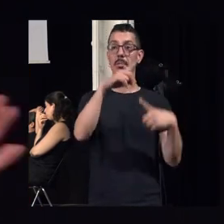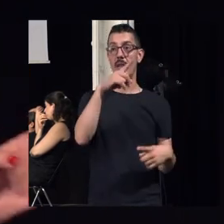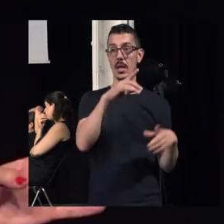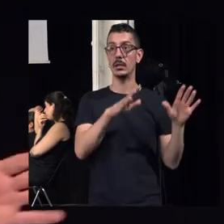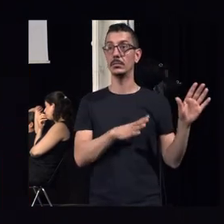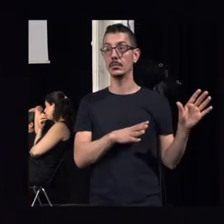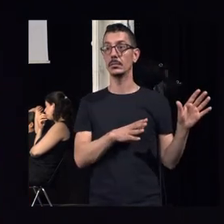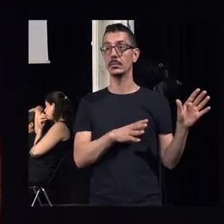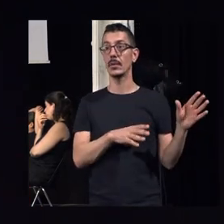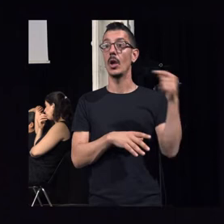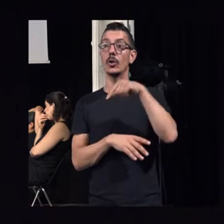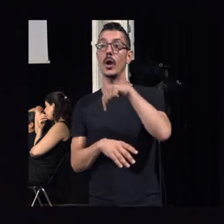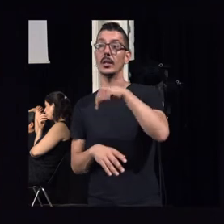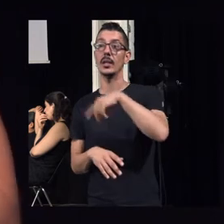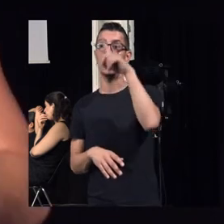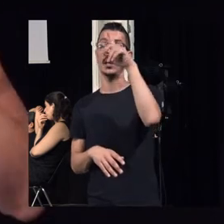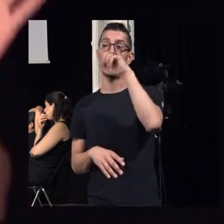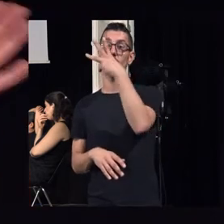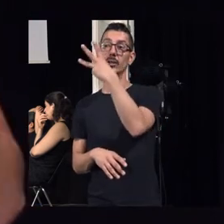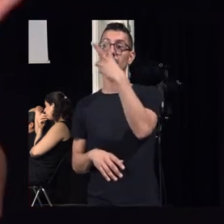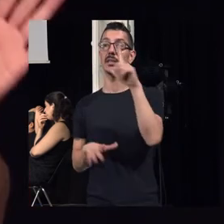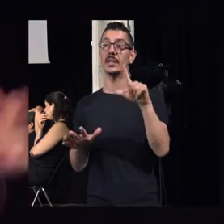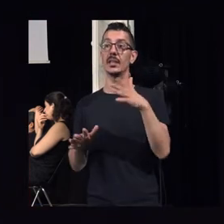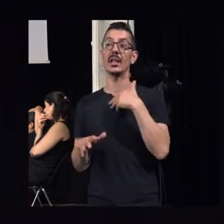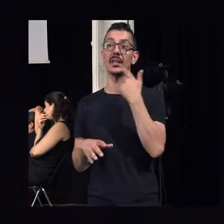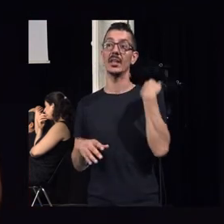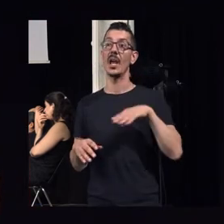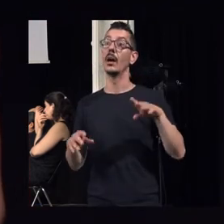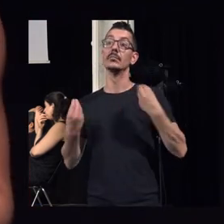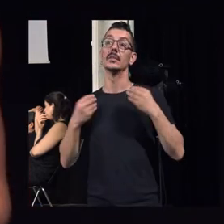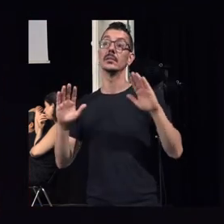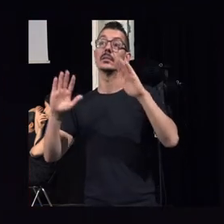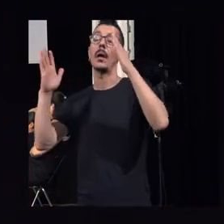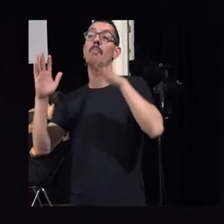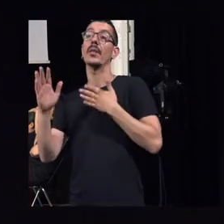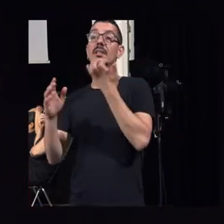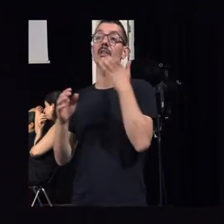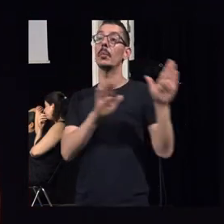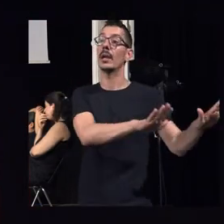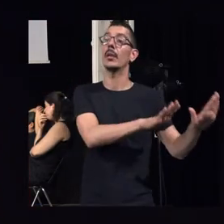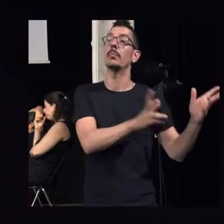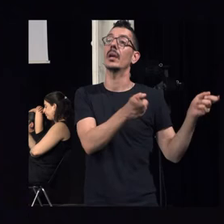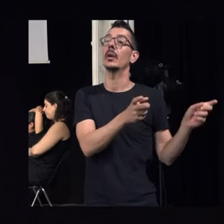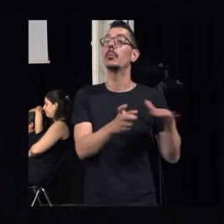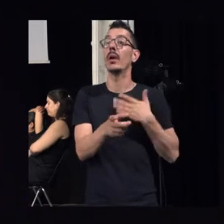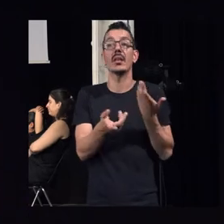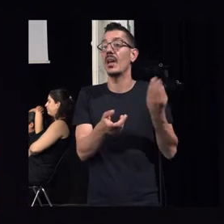ya la he librado. A lo mejor si me hubiera quedado allá, podría ser que no estuviera aquí hablando con vosotras.